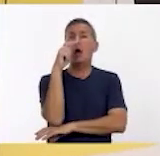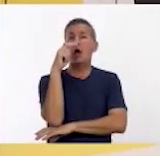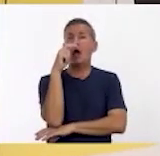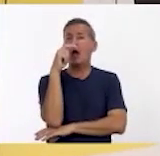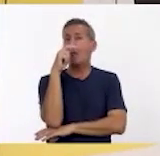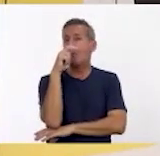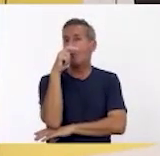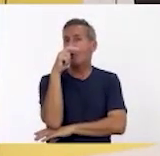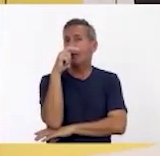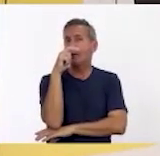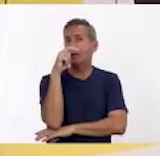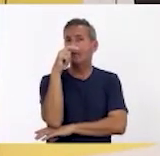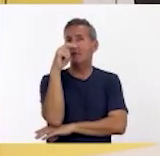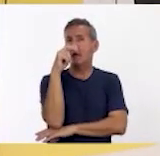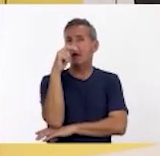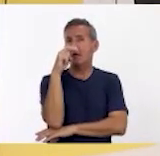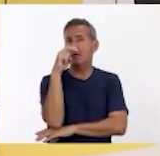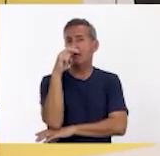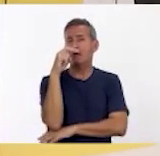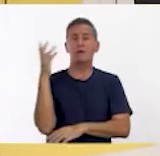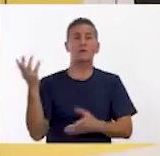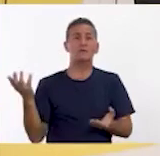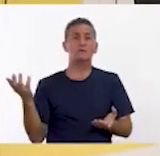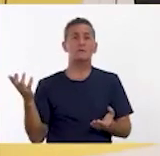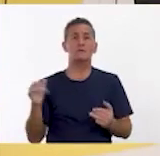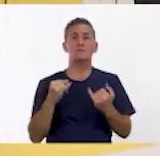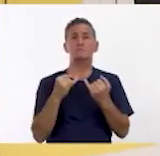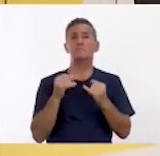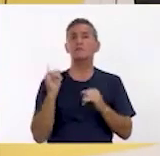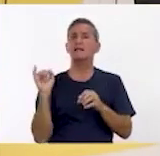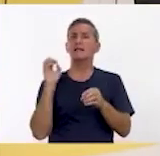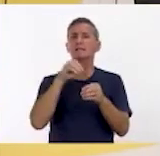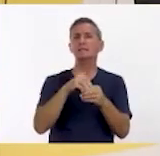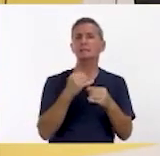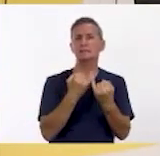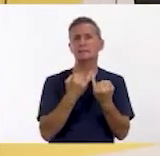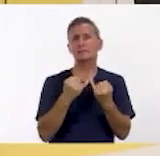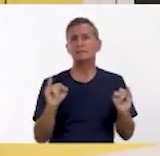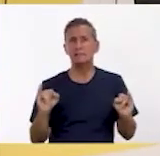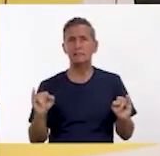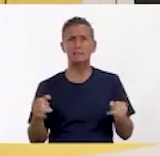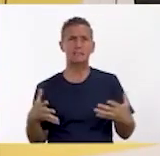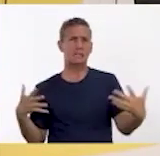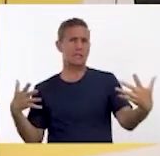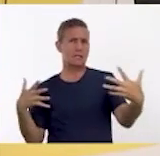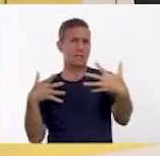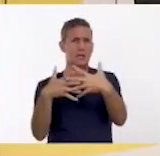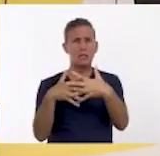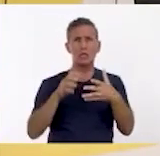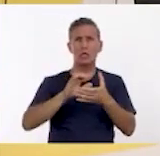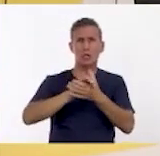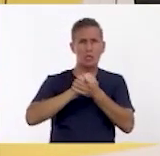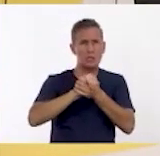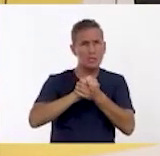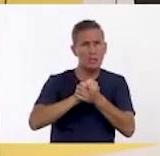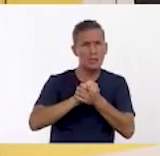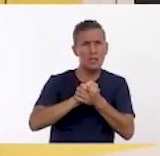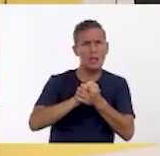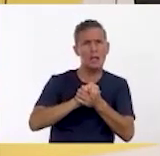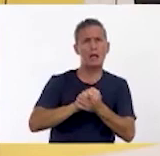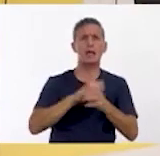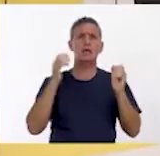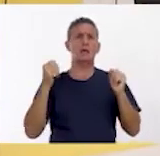presión imperialista, porque la integración da independencia, da relaciones, da que los países se agrupen de forma